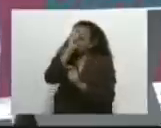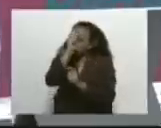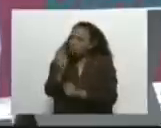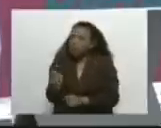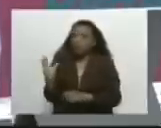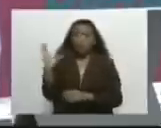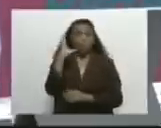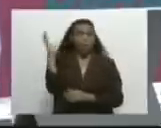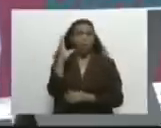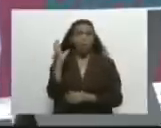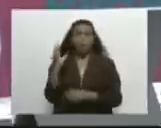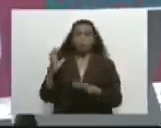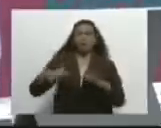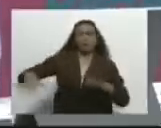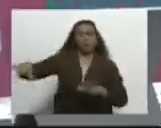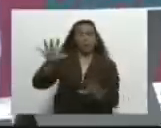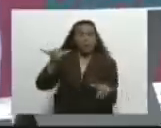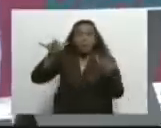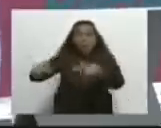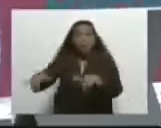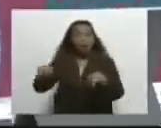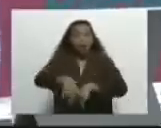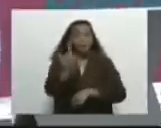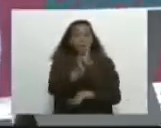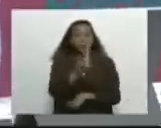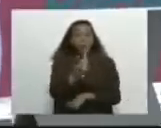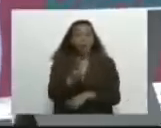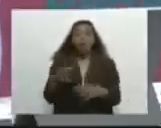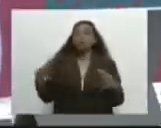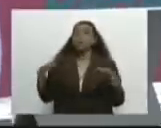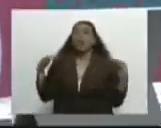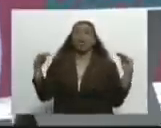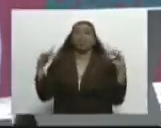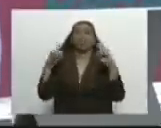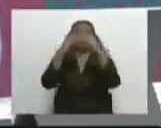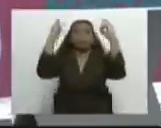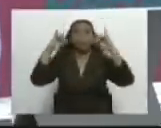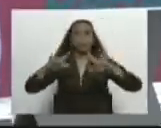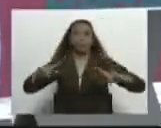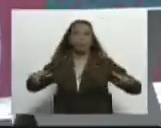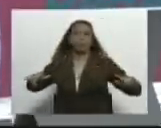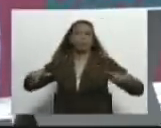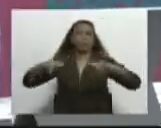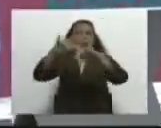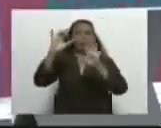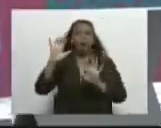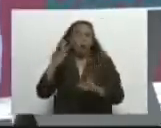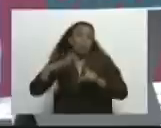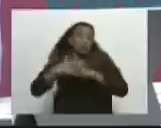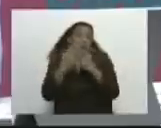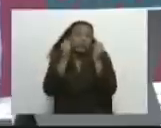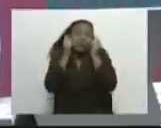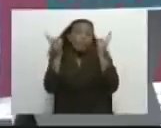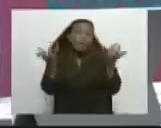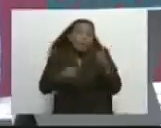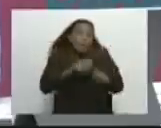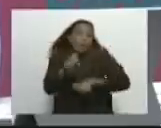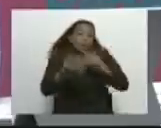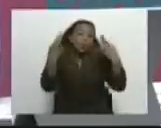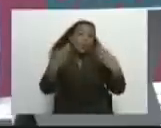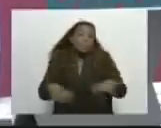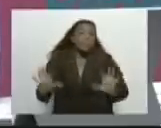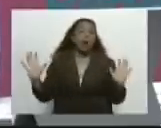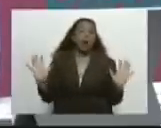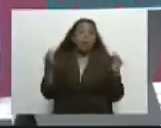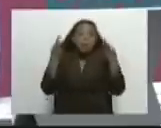ves que en Colombia se desate esa furia contra la Fuerza Armada. Chocaron dos aviones. Cosa que puede suceder y ha sucedido.